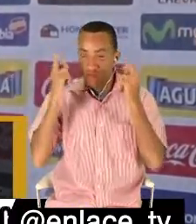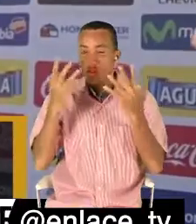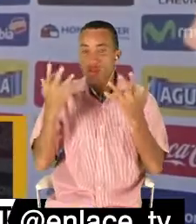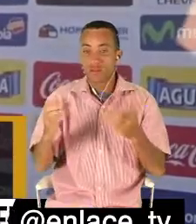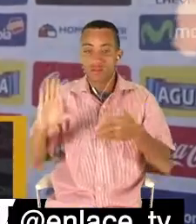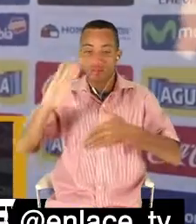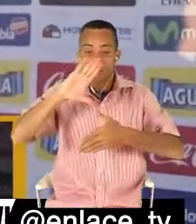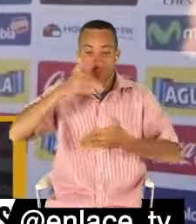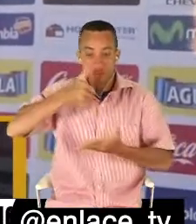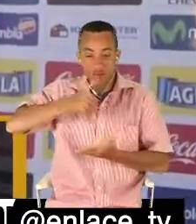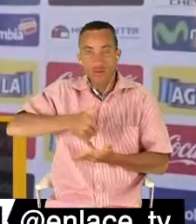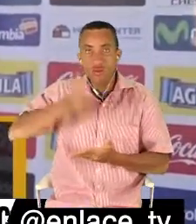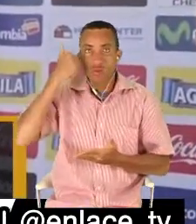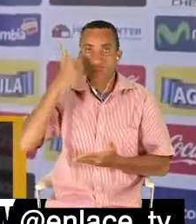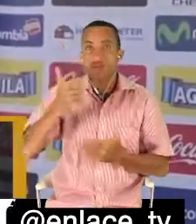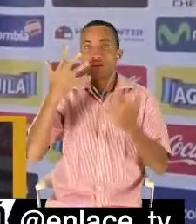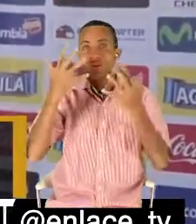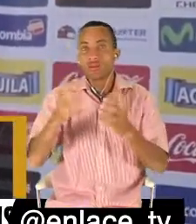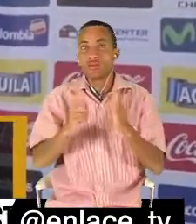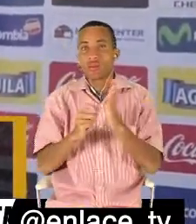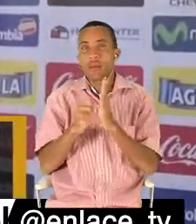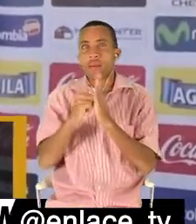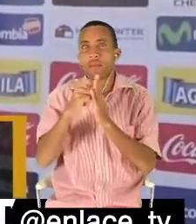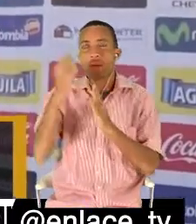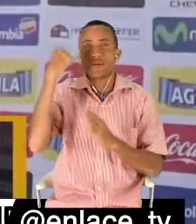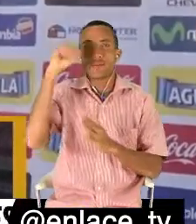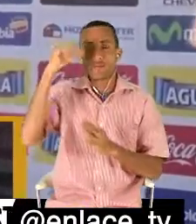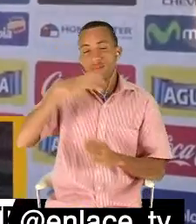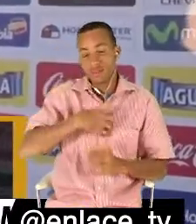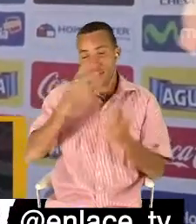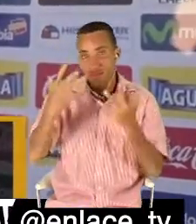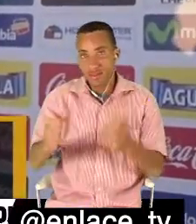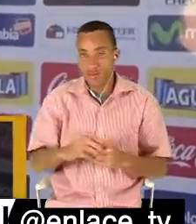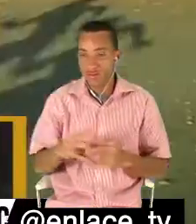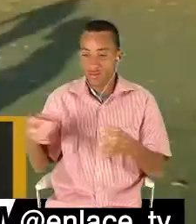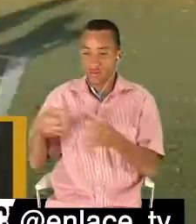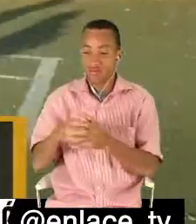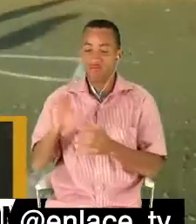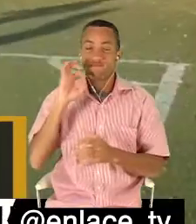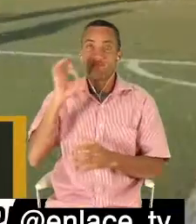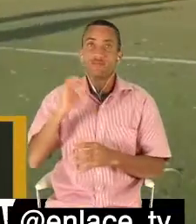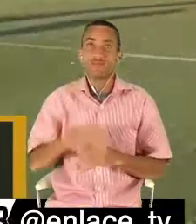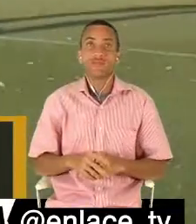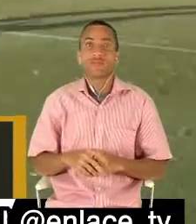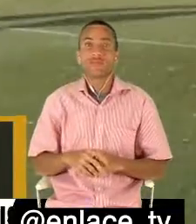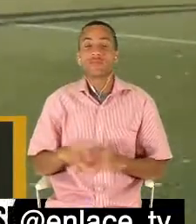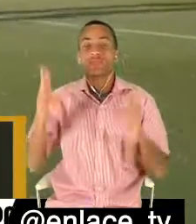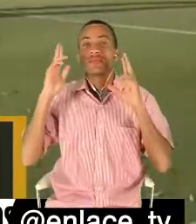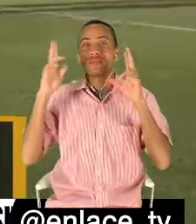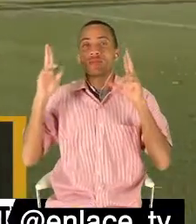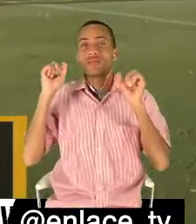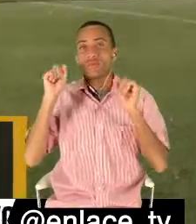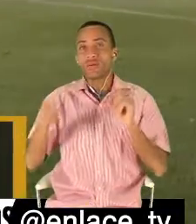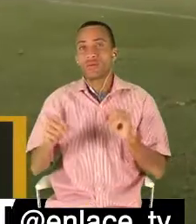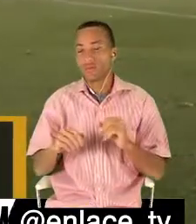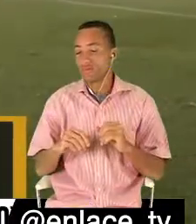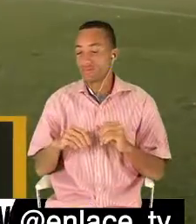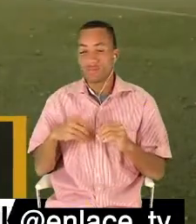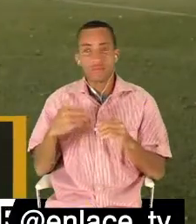América, queremos llegar lo más lejos posible, sabemos que tenemos un grupo excelente y que merecemos ganarnos algo, ojalá que podamos llegar muy lejos en esta Copa